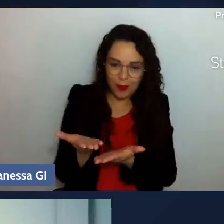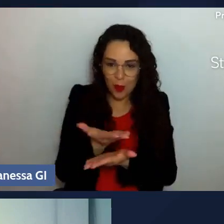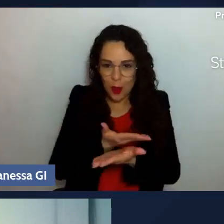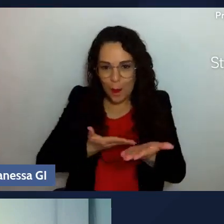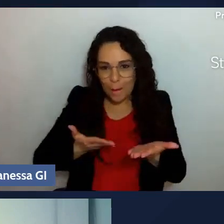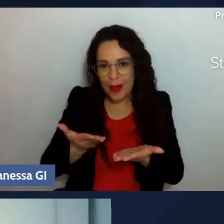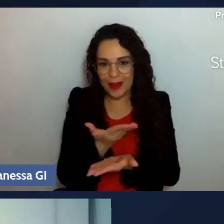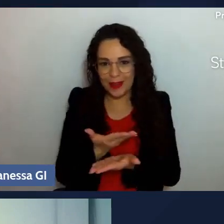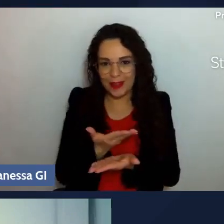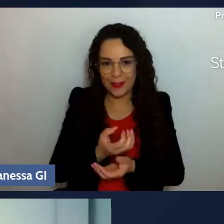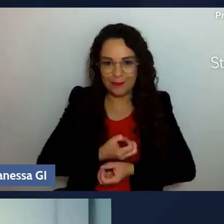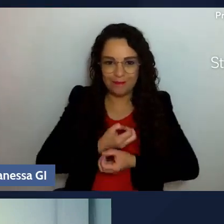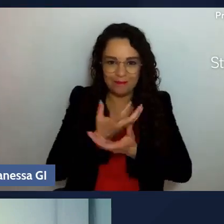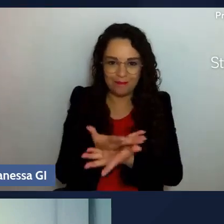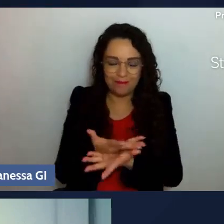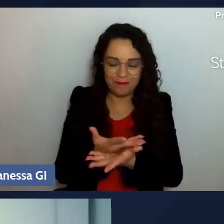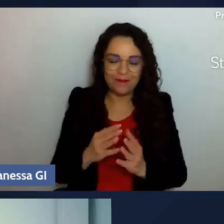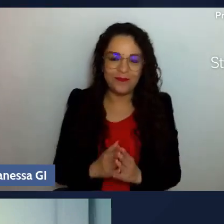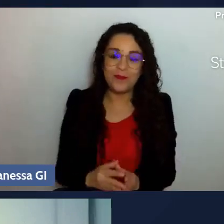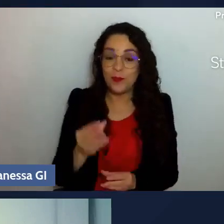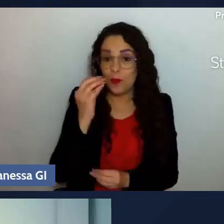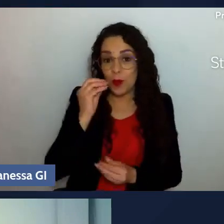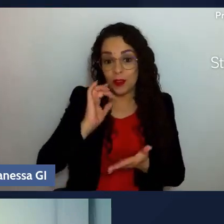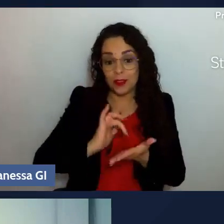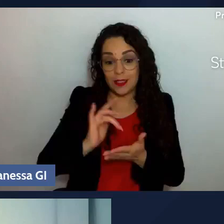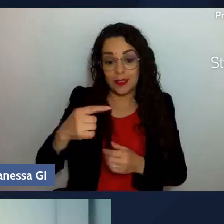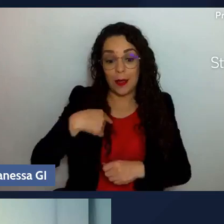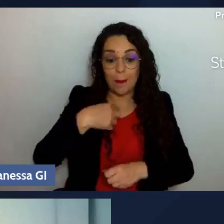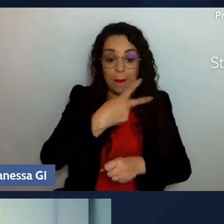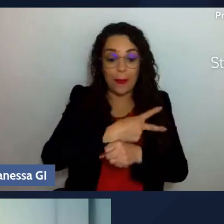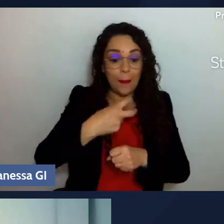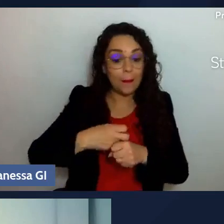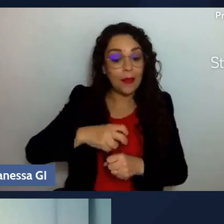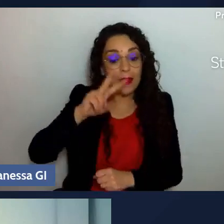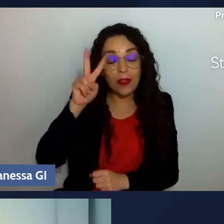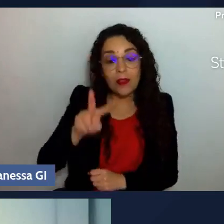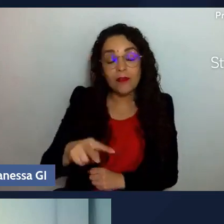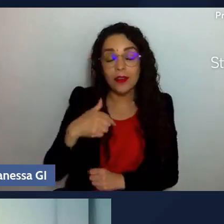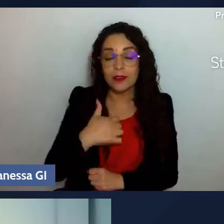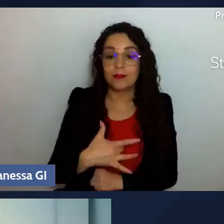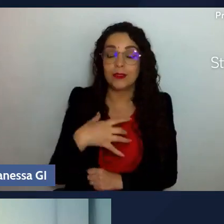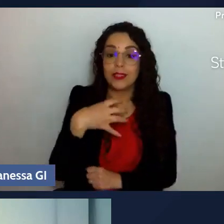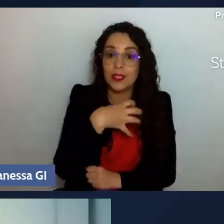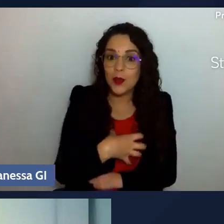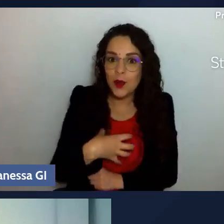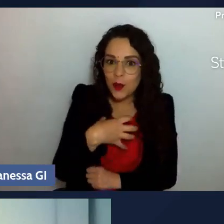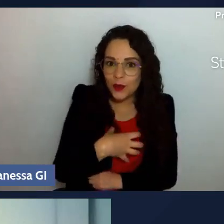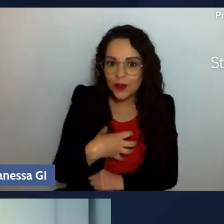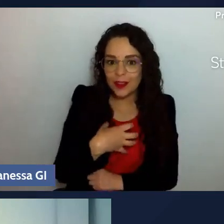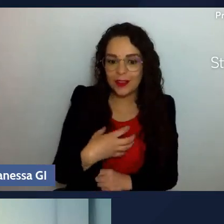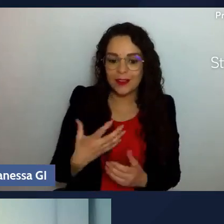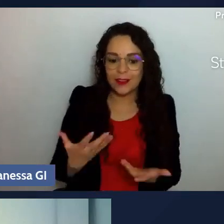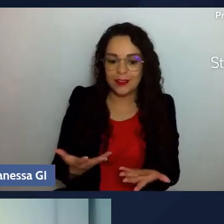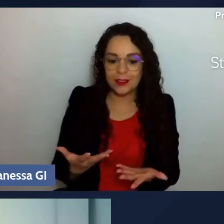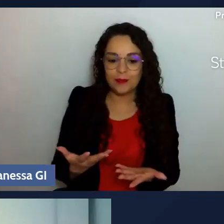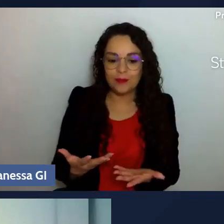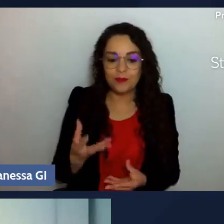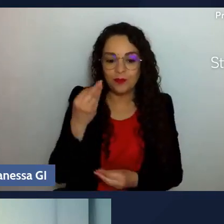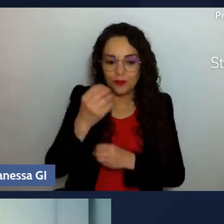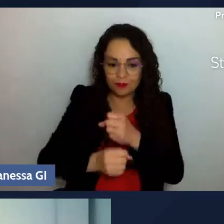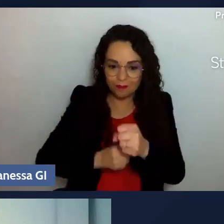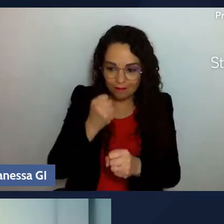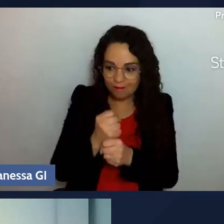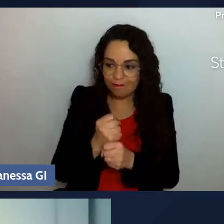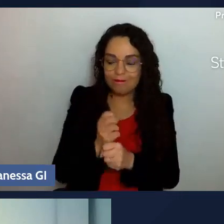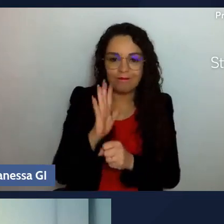pues muchas gracias, gracias por esta invitación, es un gusto para mí estar aquí con ustedes, ya llevamos años trabajando con ustedes y esta vez